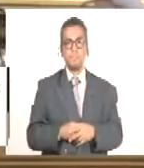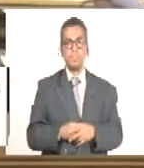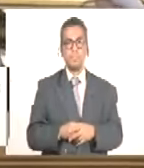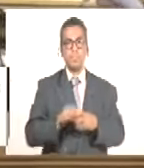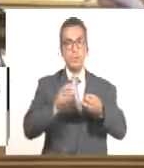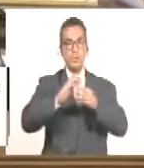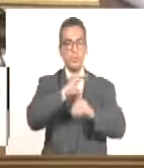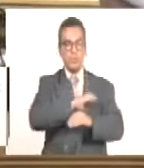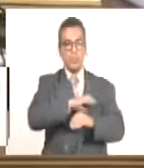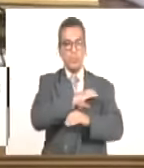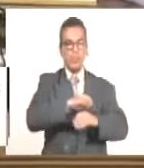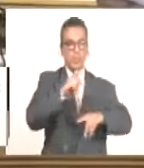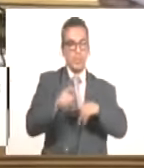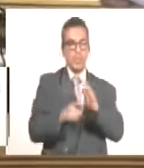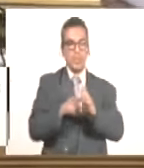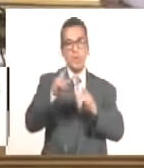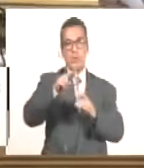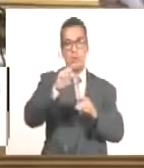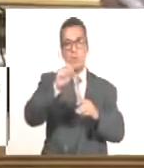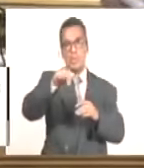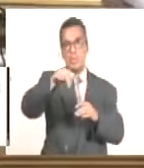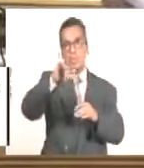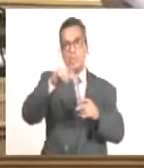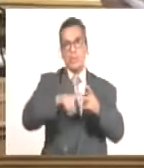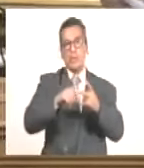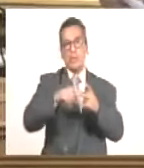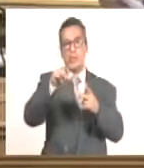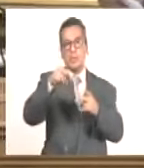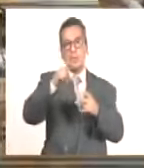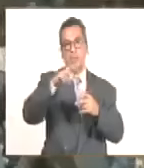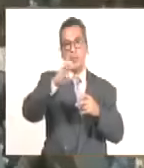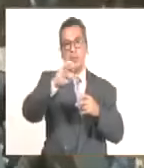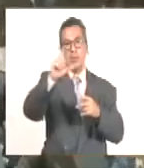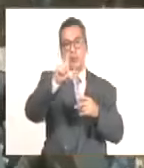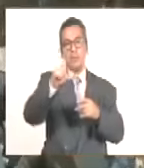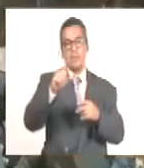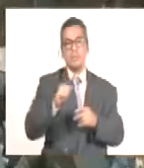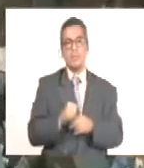Comisión General, diputada Yurami, diputado Pedro Carreño y diputado Marávila.